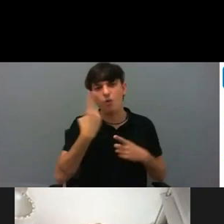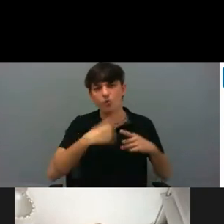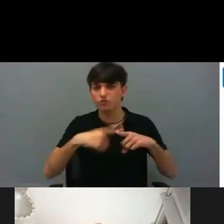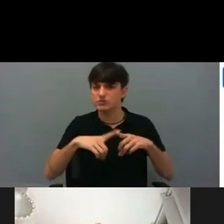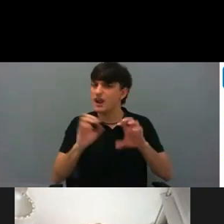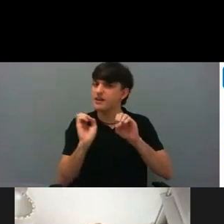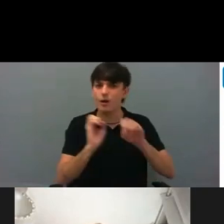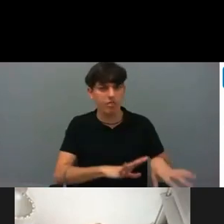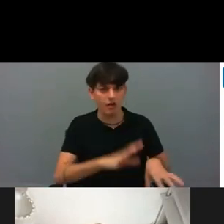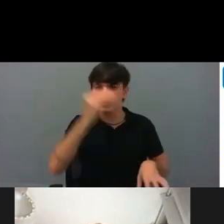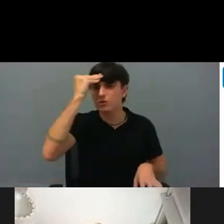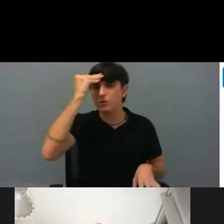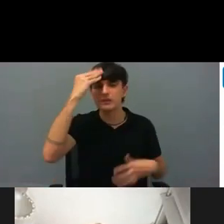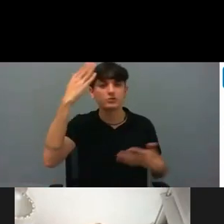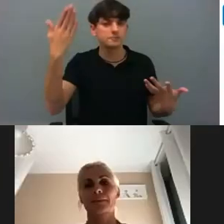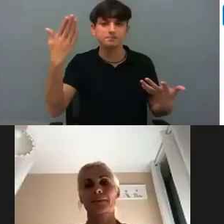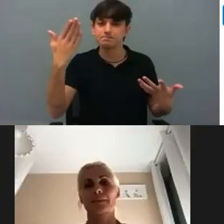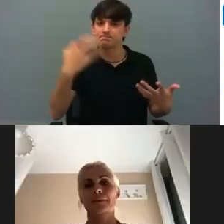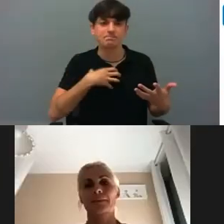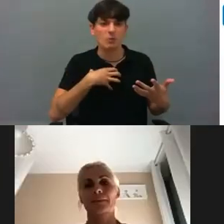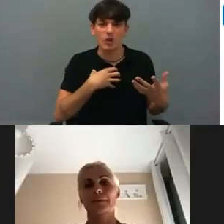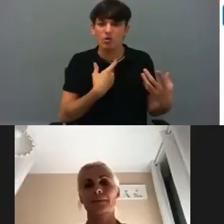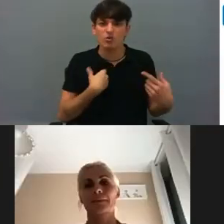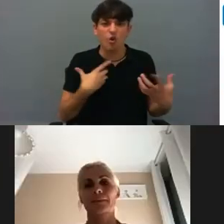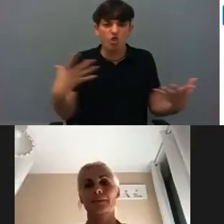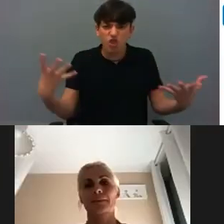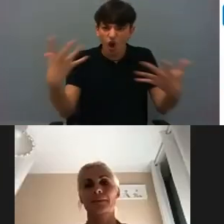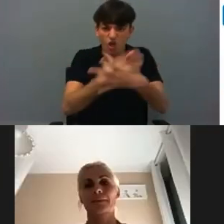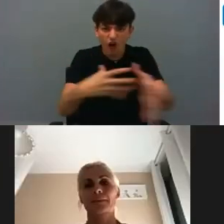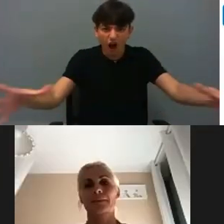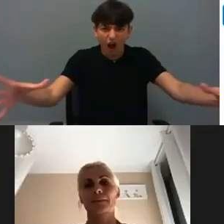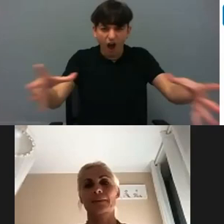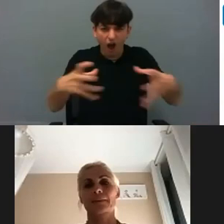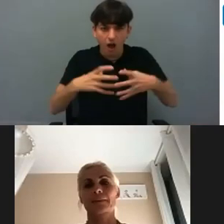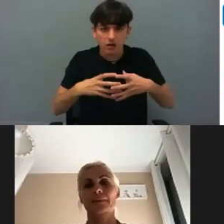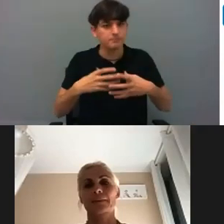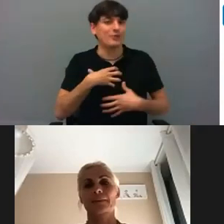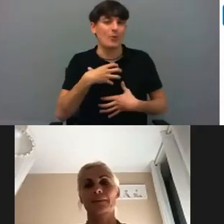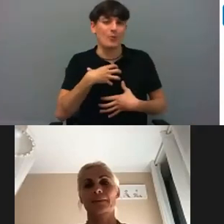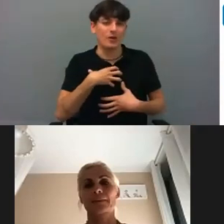no procedía tampoco a abarcar más de lo que la situación tenía.